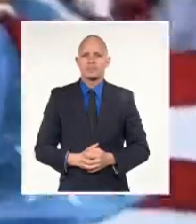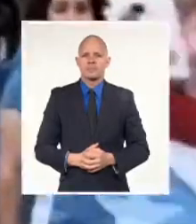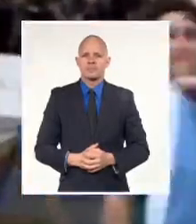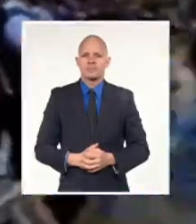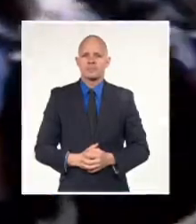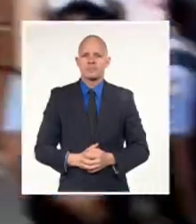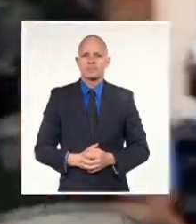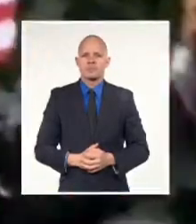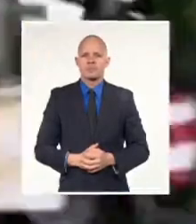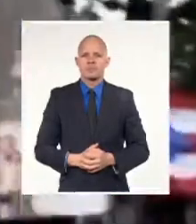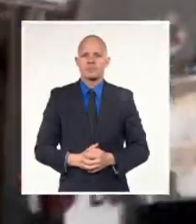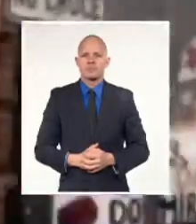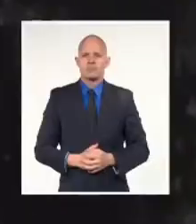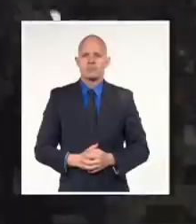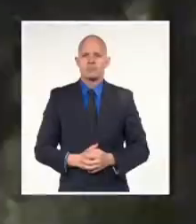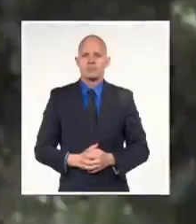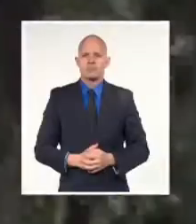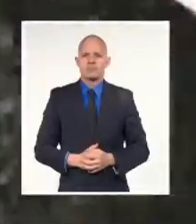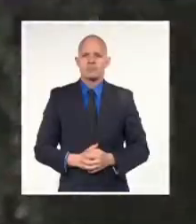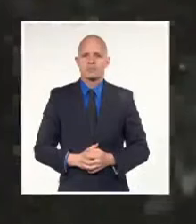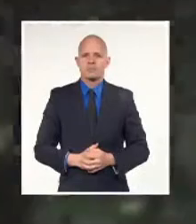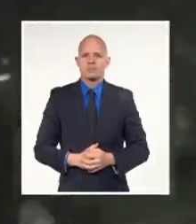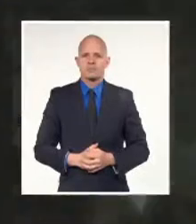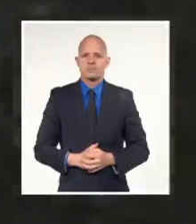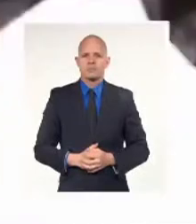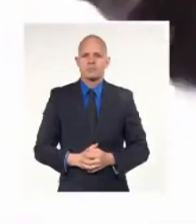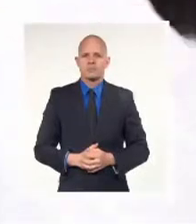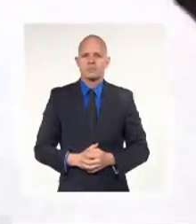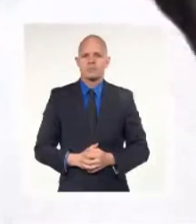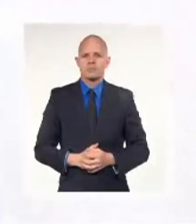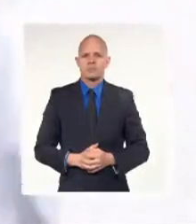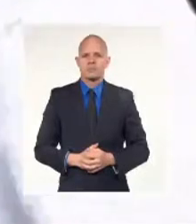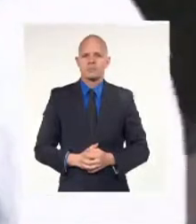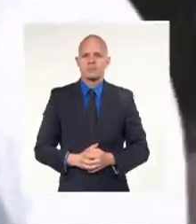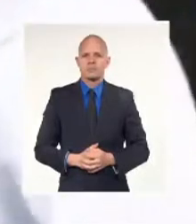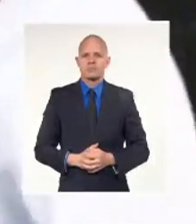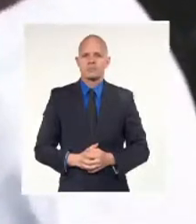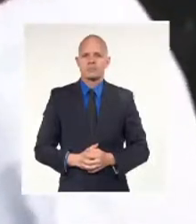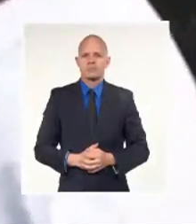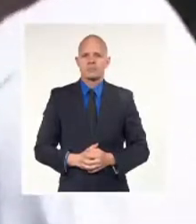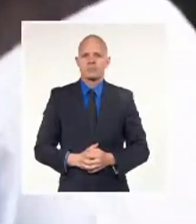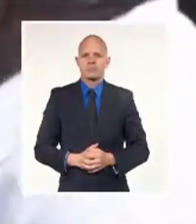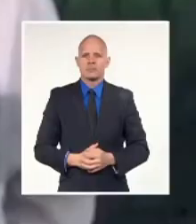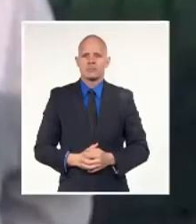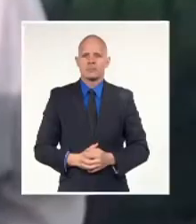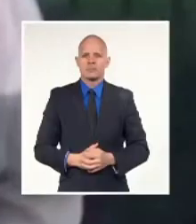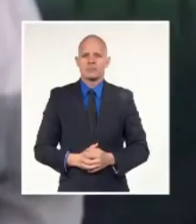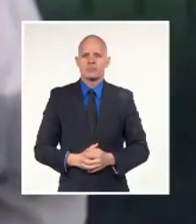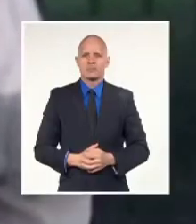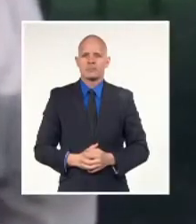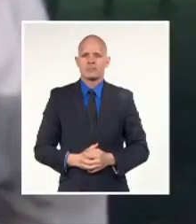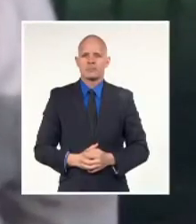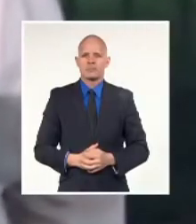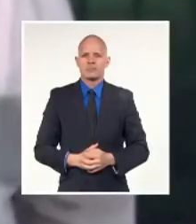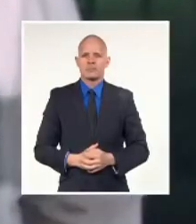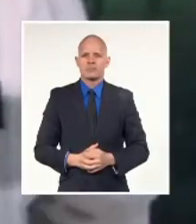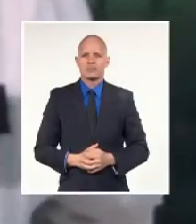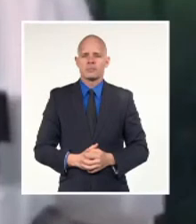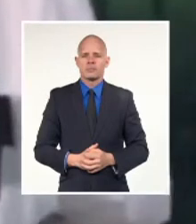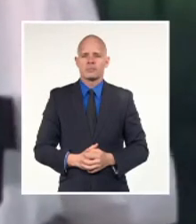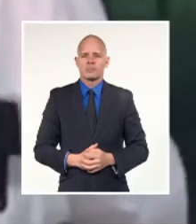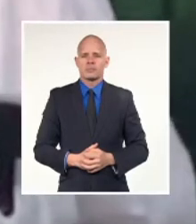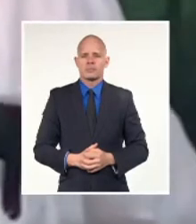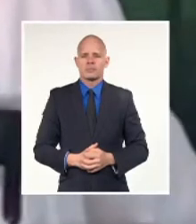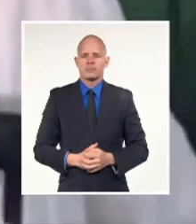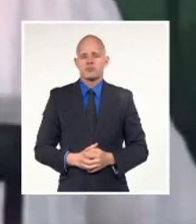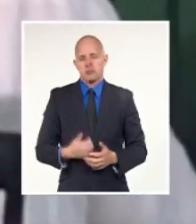poca fantasía, que yo hablaré de todo un poco. ¿Quién es el delincuente? Deme por loco si quiere, pero hablaré es urgente. Quiero decirle a los